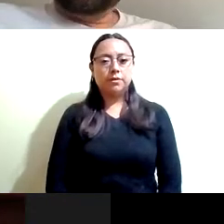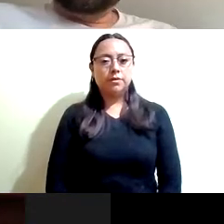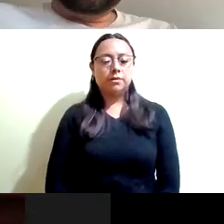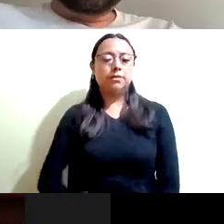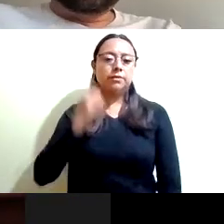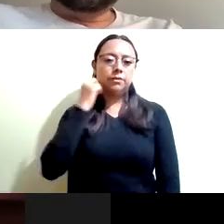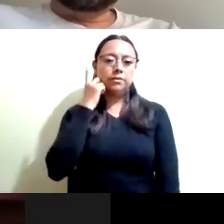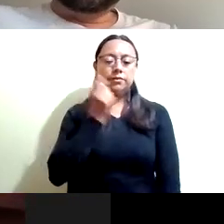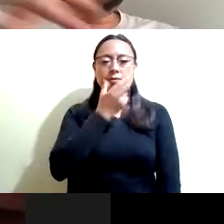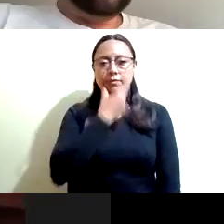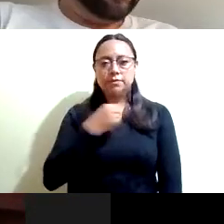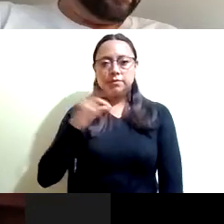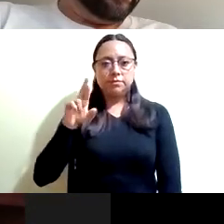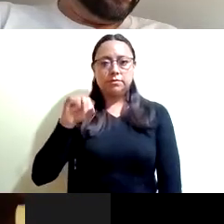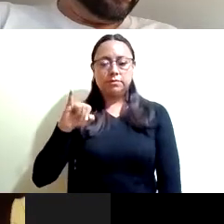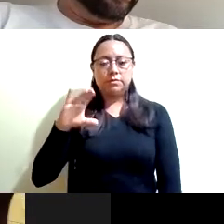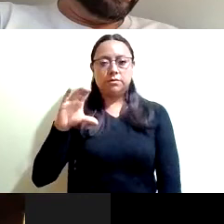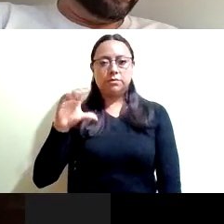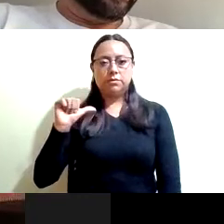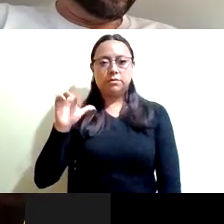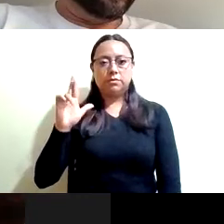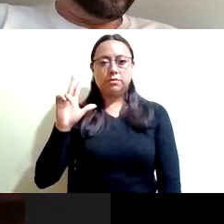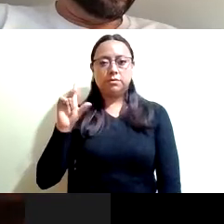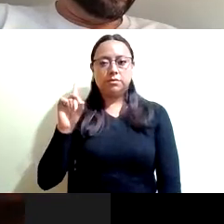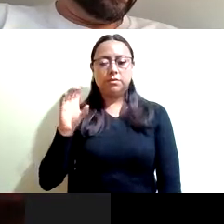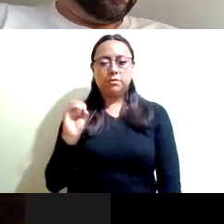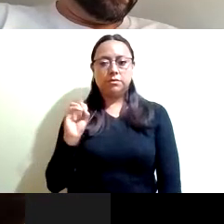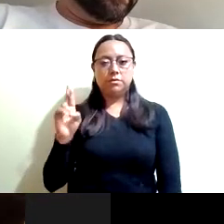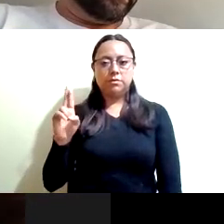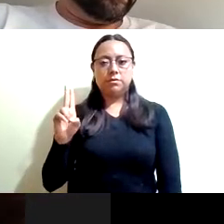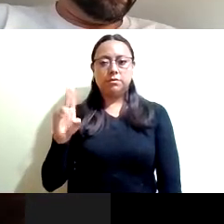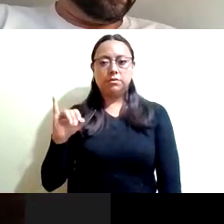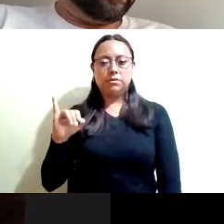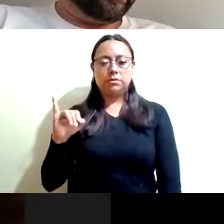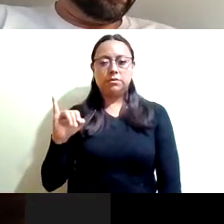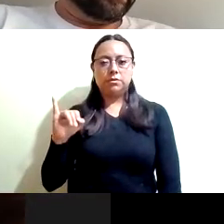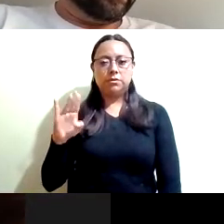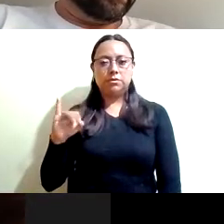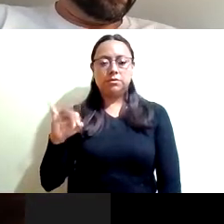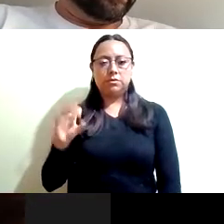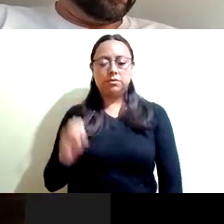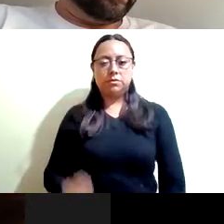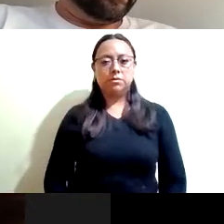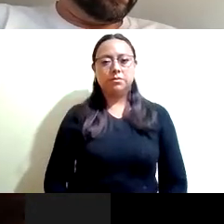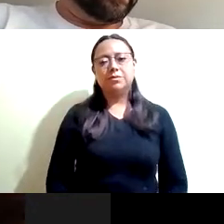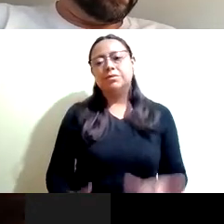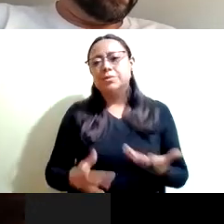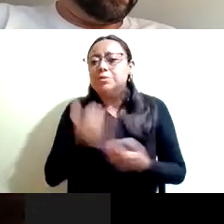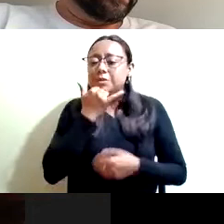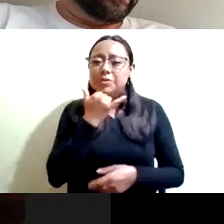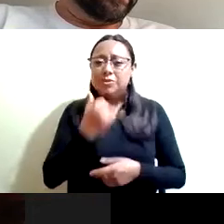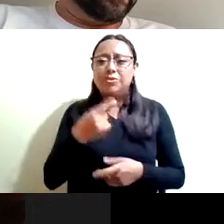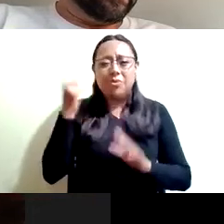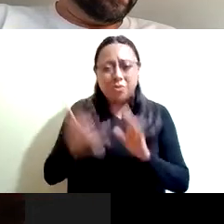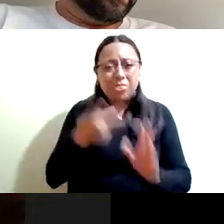Diputado Ricardo Rubio Torres. Disculpe, secretaria, de nuevo se me volvió a trabar el internet. ¿Me puede repetir qué es lo que estamos